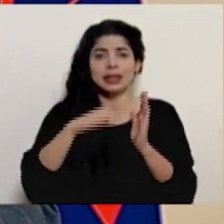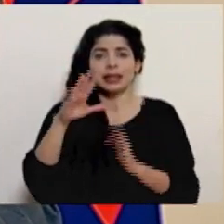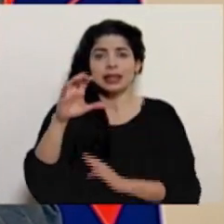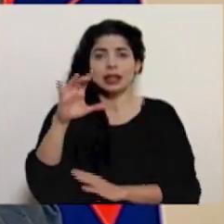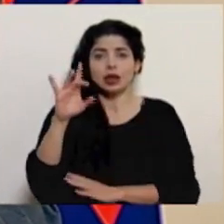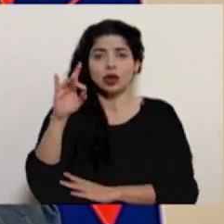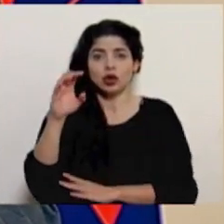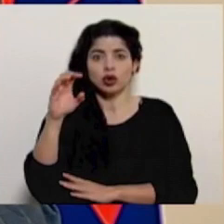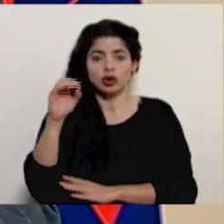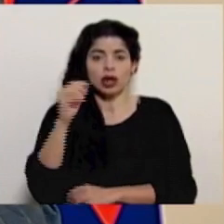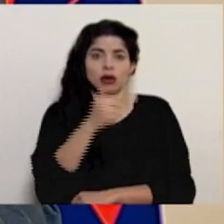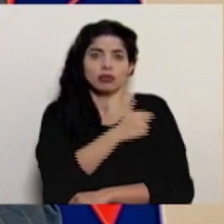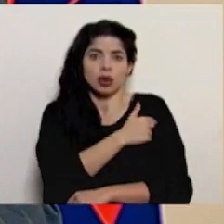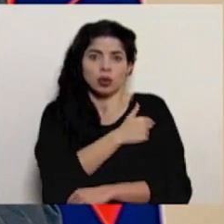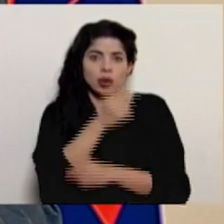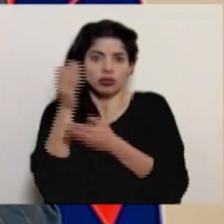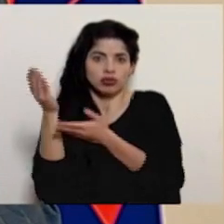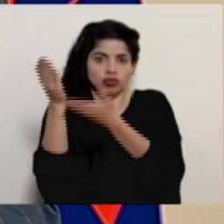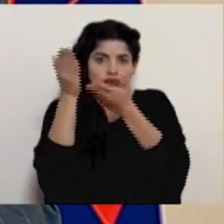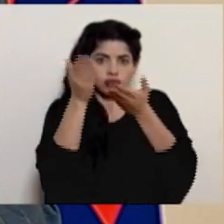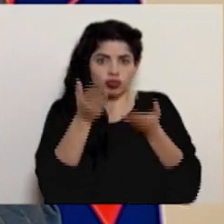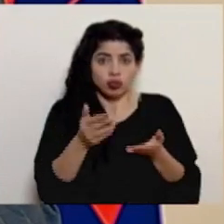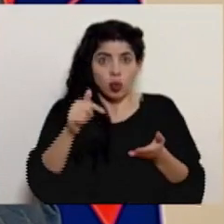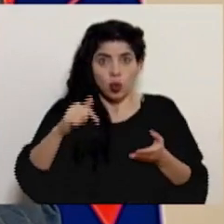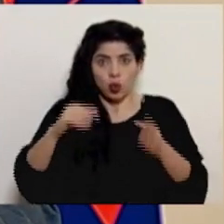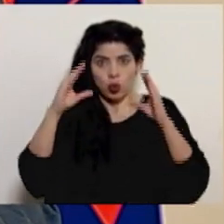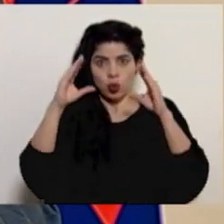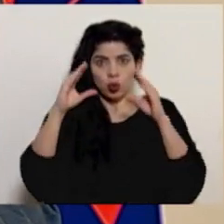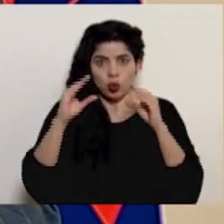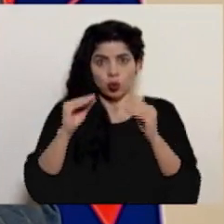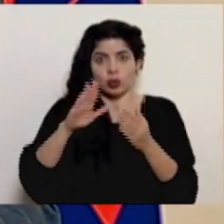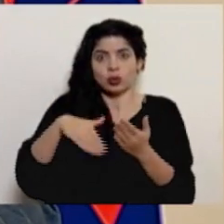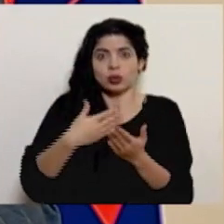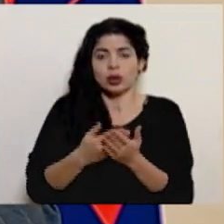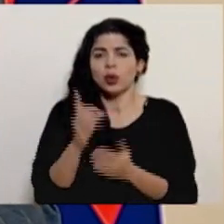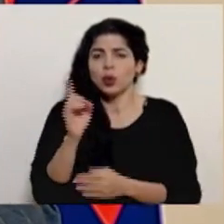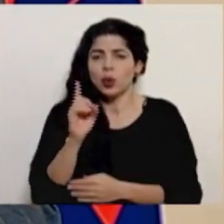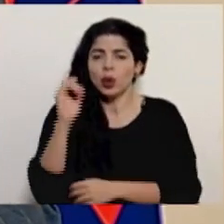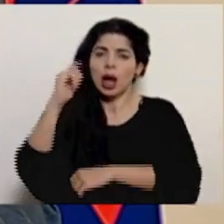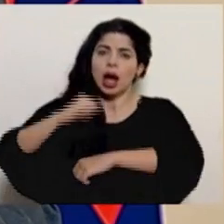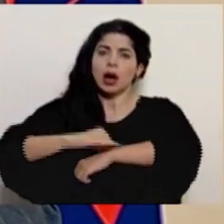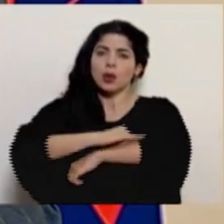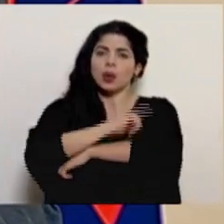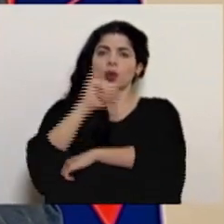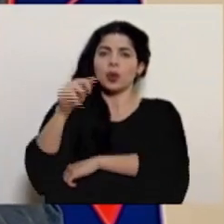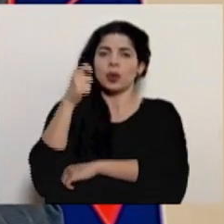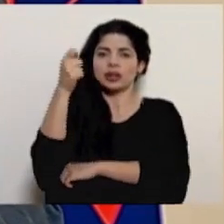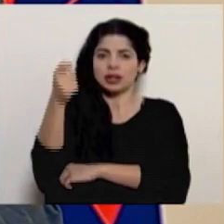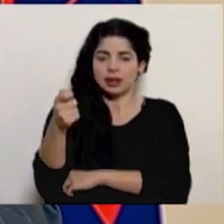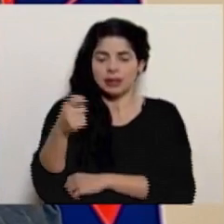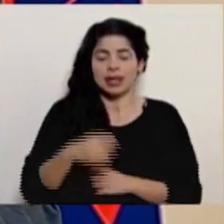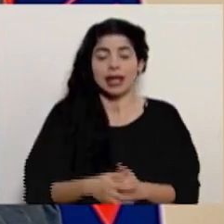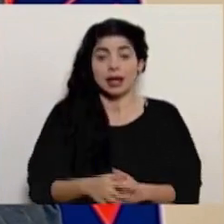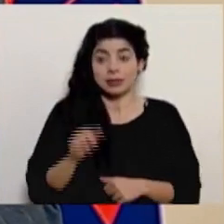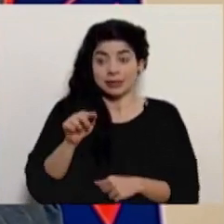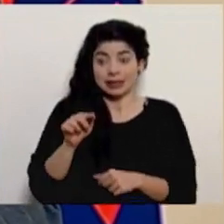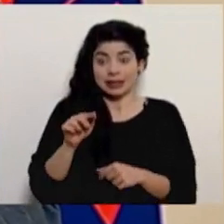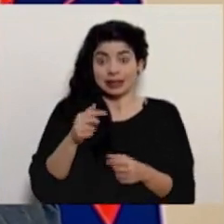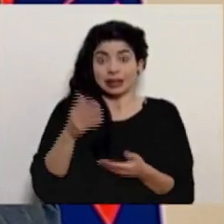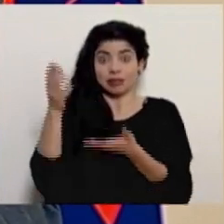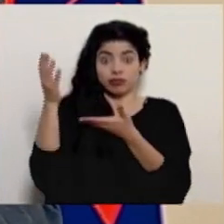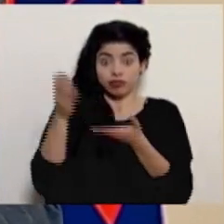86.580 dosis que llegan en horas de la noche al Aeropuerto Internacional Juan Santamaría. Con esto estaríamos